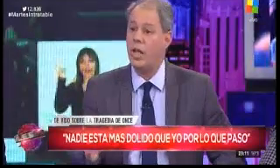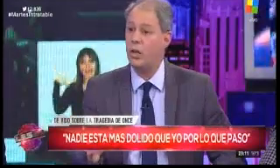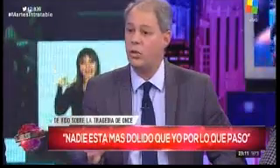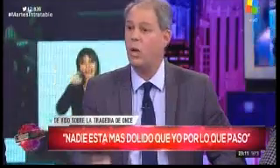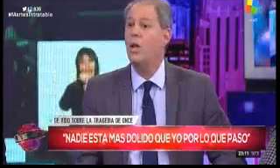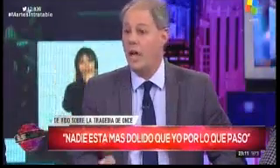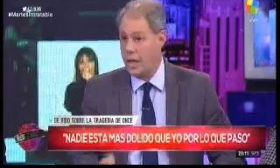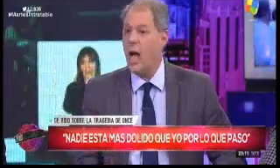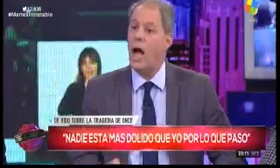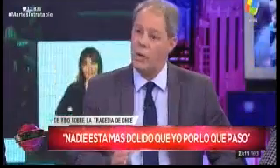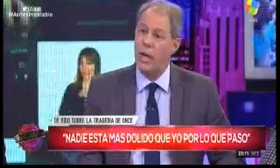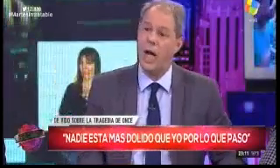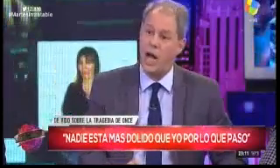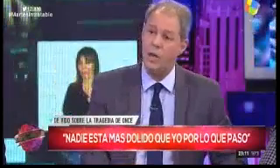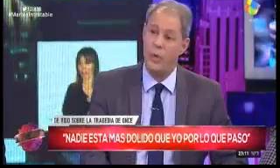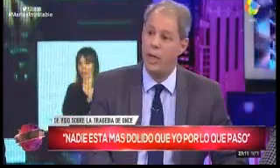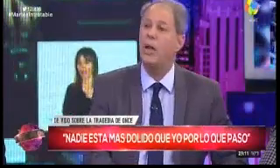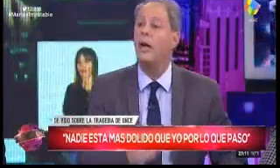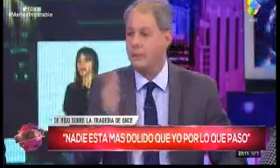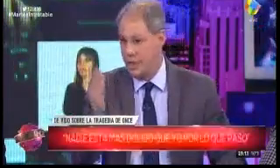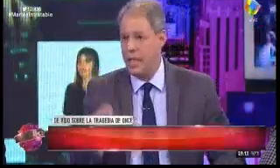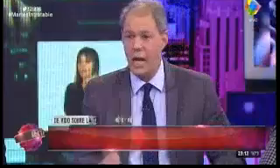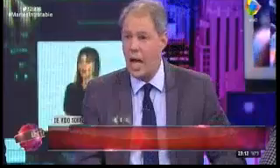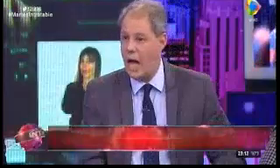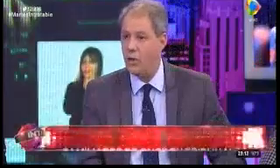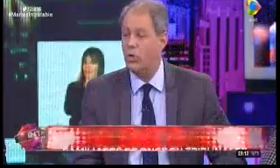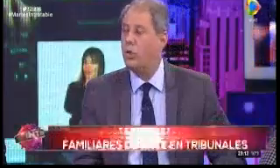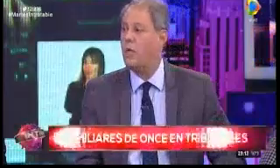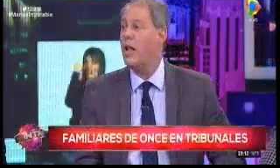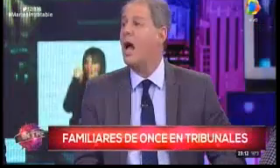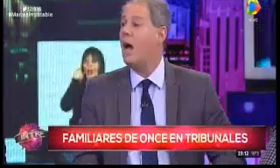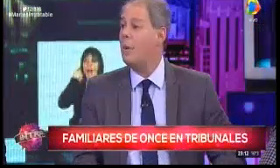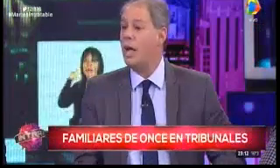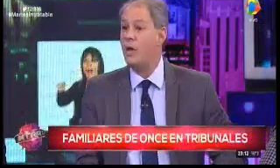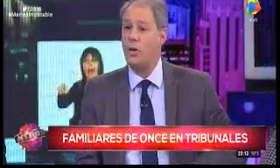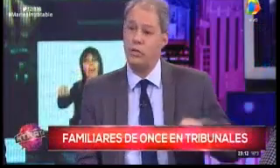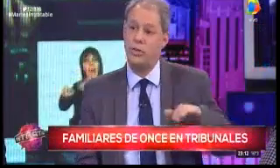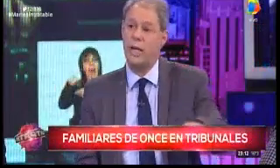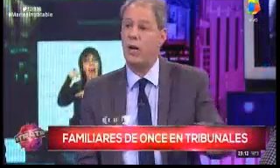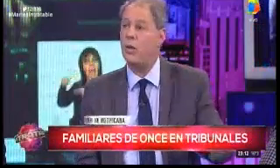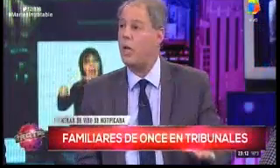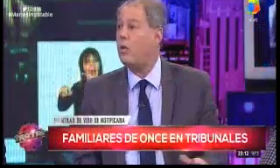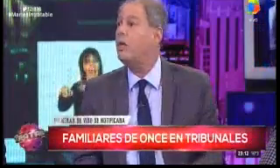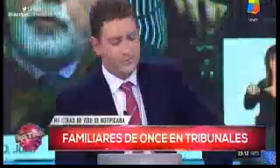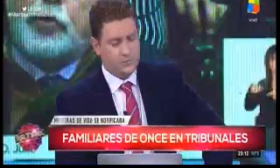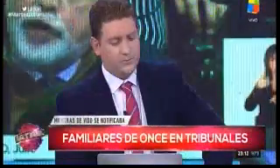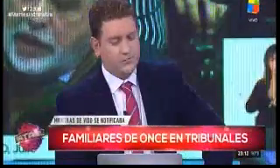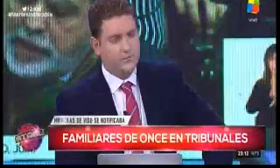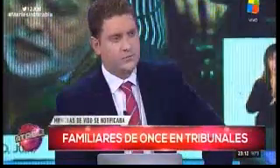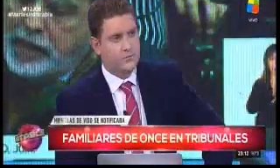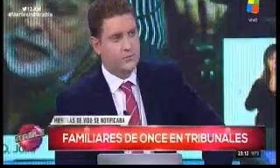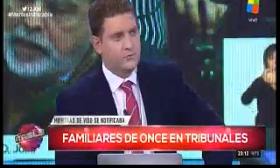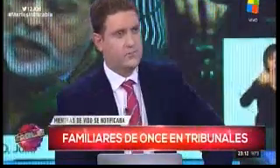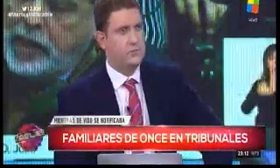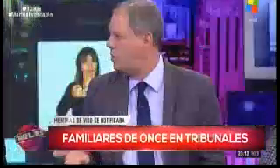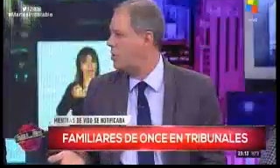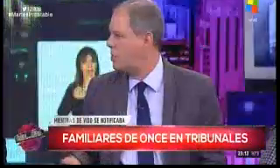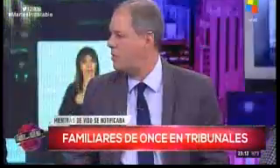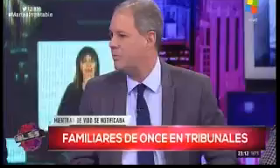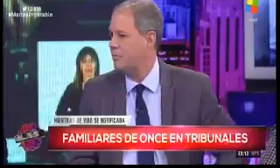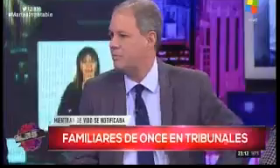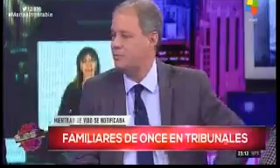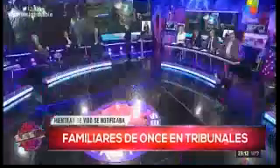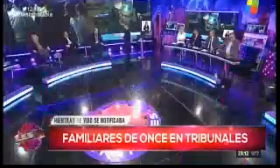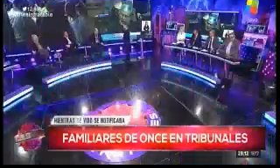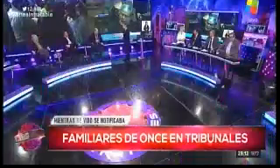Todos condenados, Eschiavi, Jaime, Sirigliano, todos los demás, apelaron, eso está cajoneado y no pasa nada. Eso es lo que va a pasar con Debido